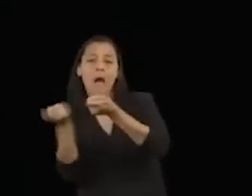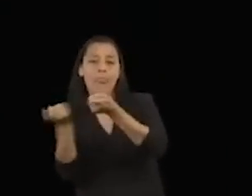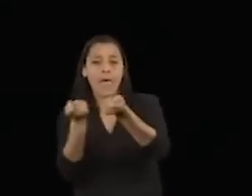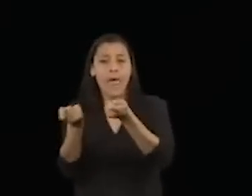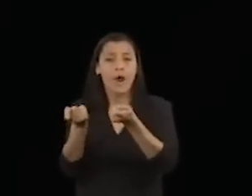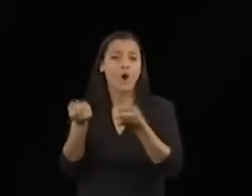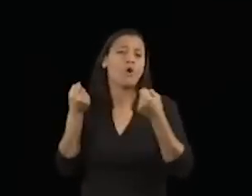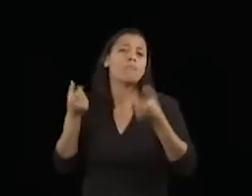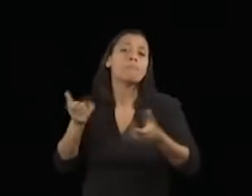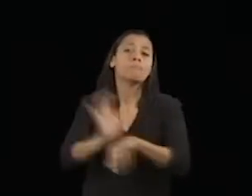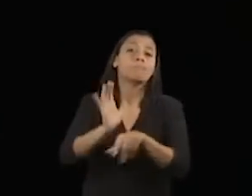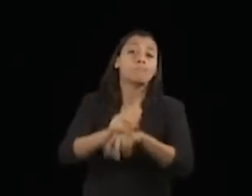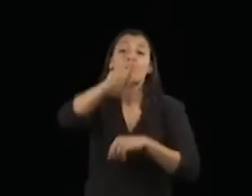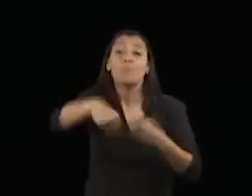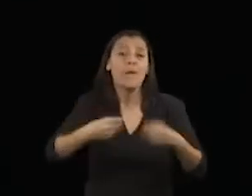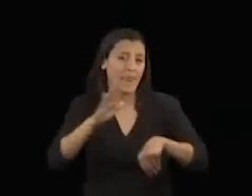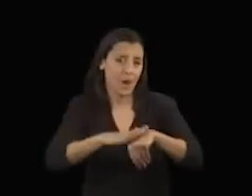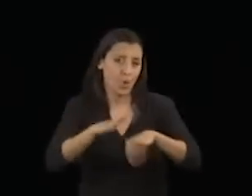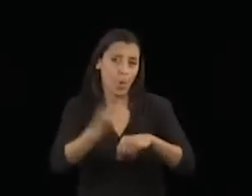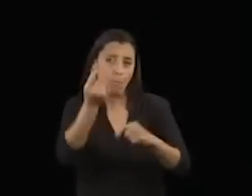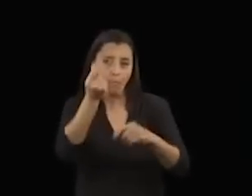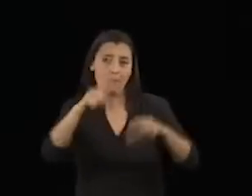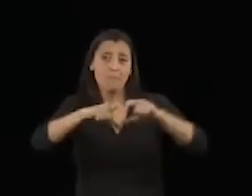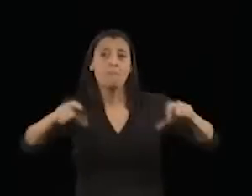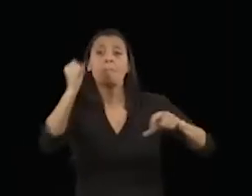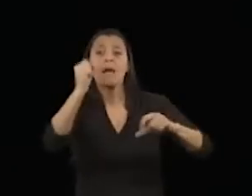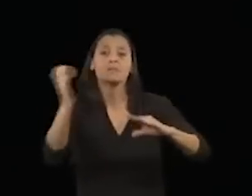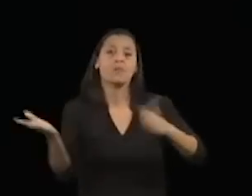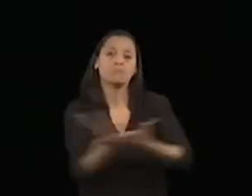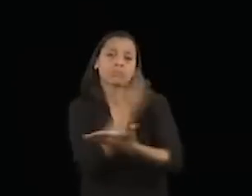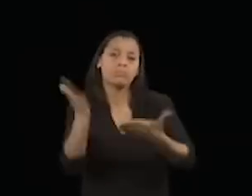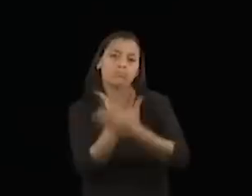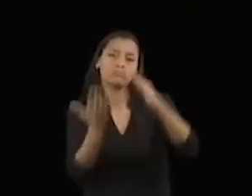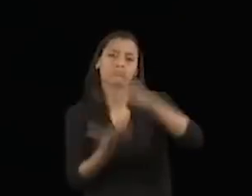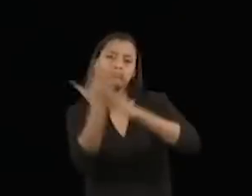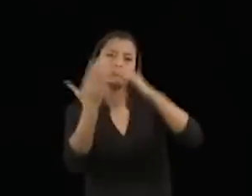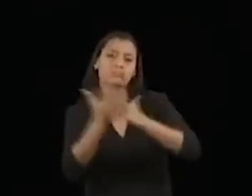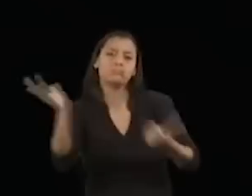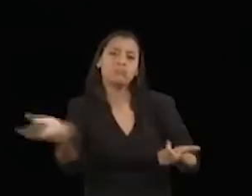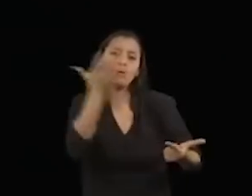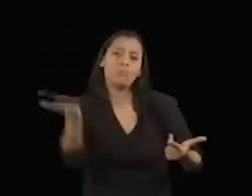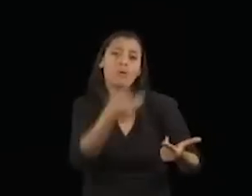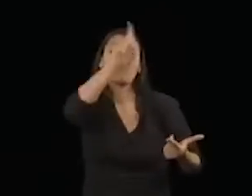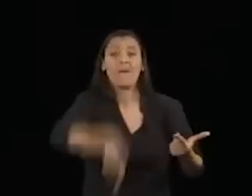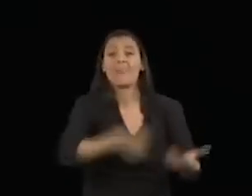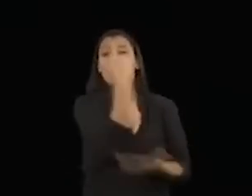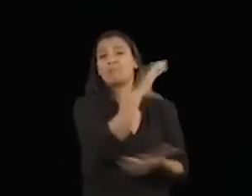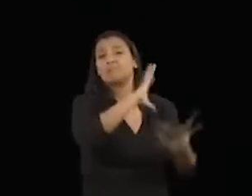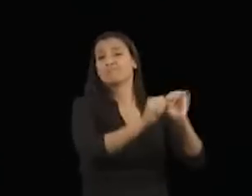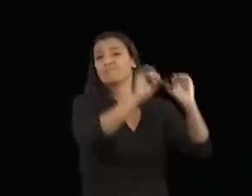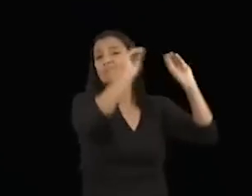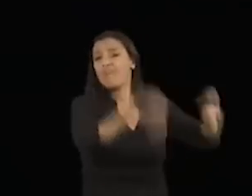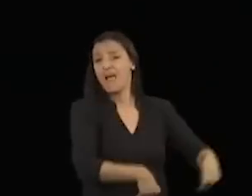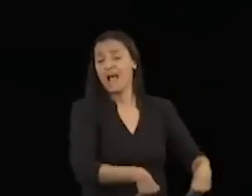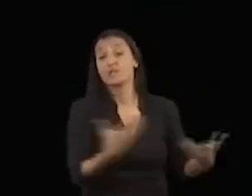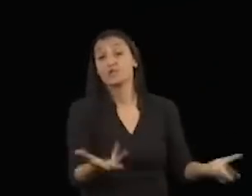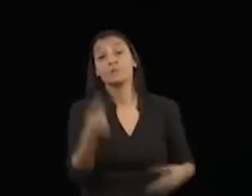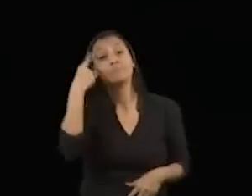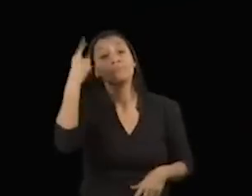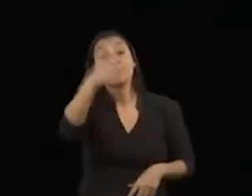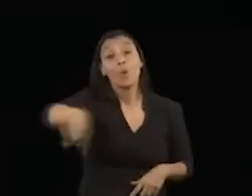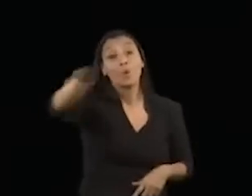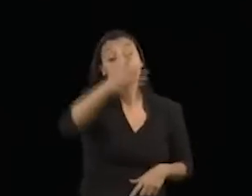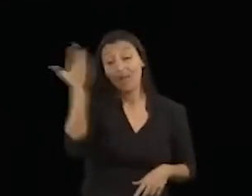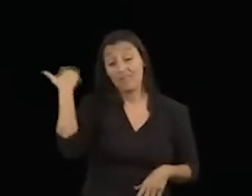y financiándolo con emisión monetaria. Para que se den una idea, a lo largo de todo